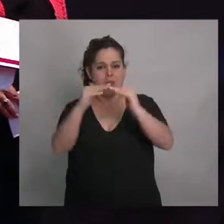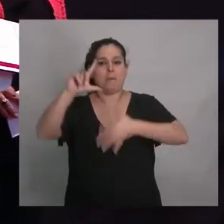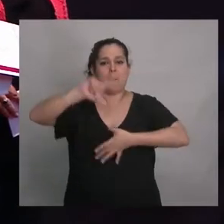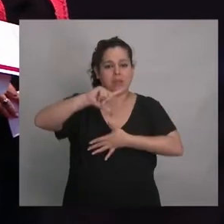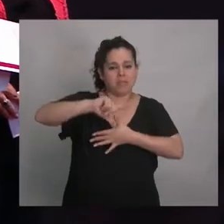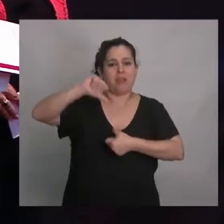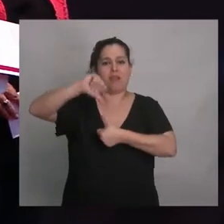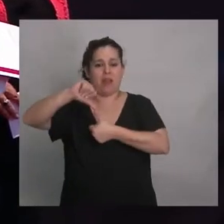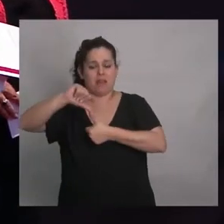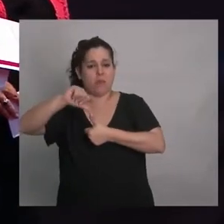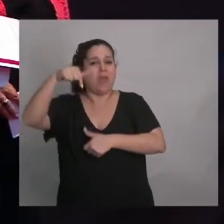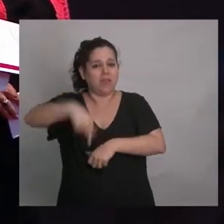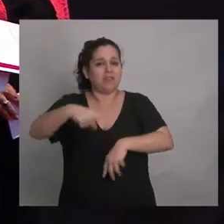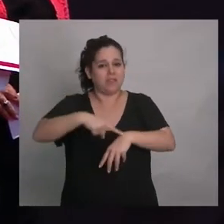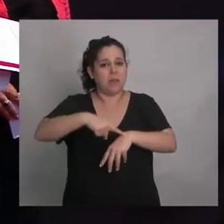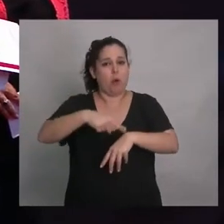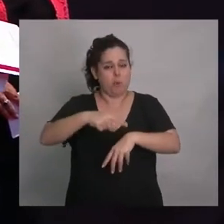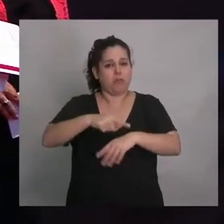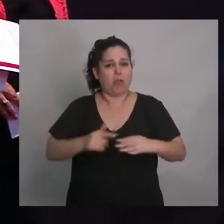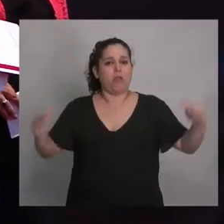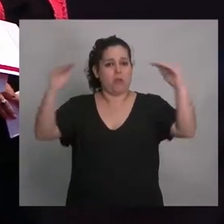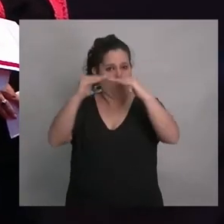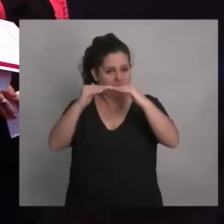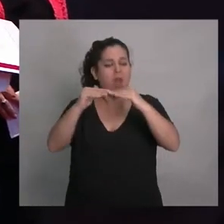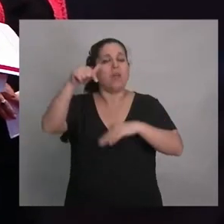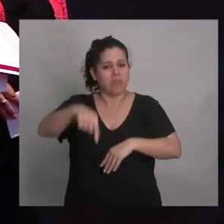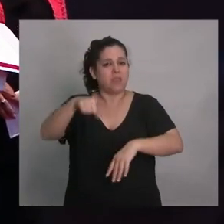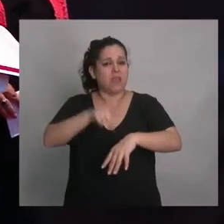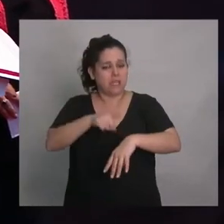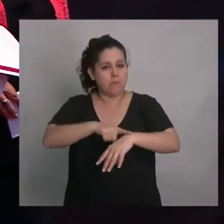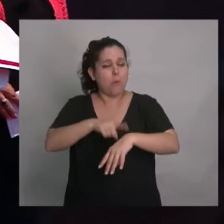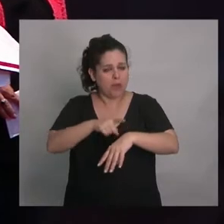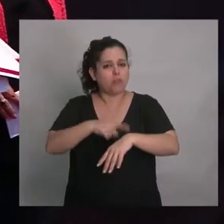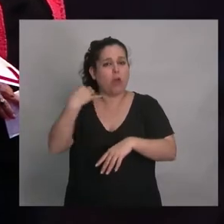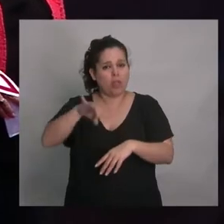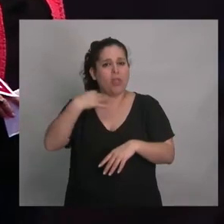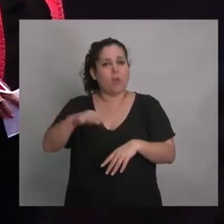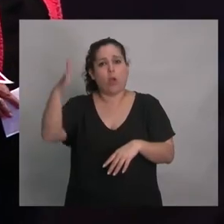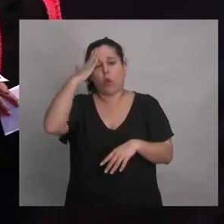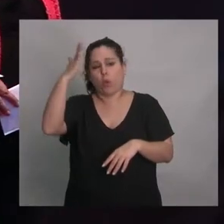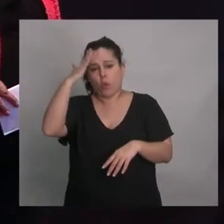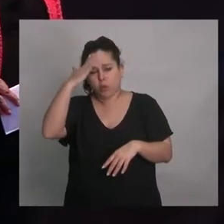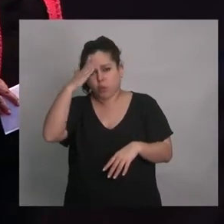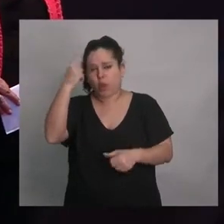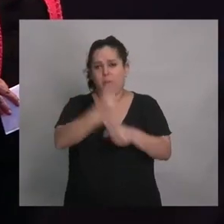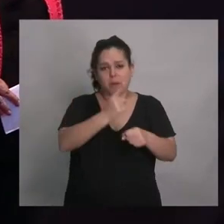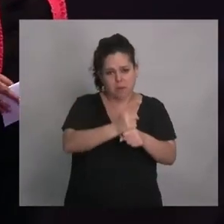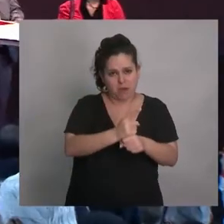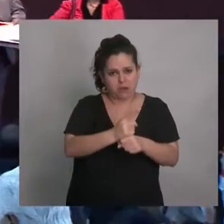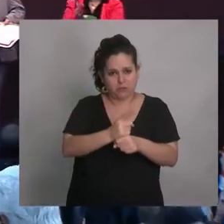latina y el caribe está a la hora de la igualdad y el momento de desmontar la cultura del privilegio muchas